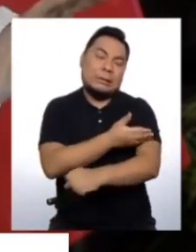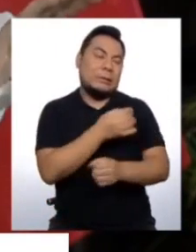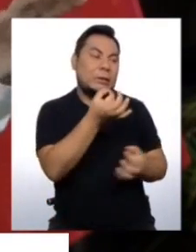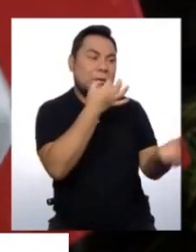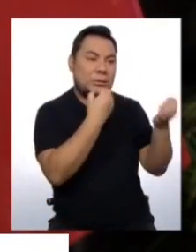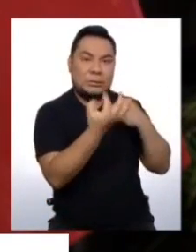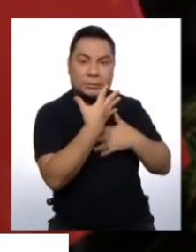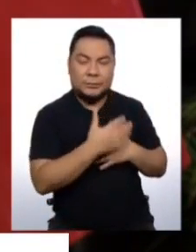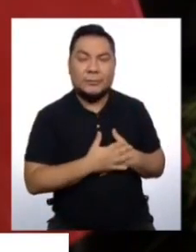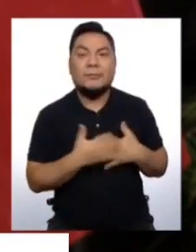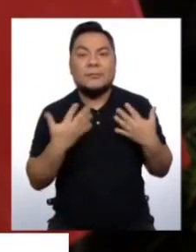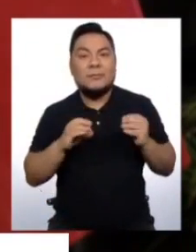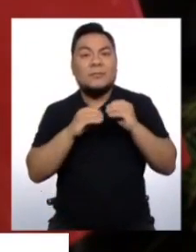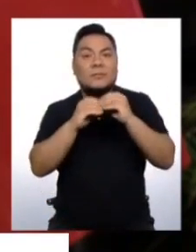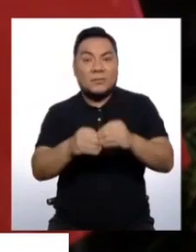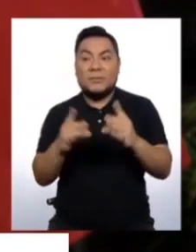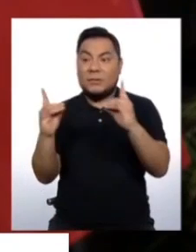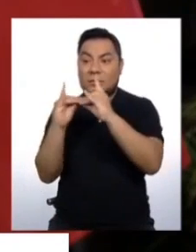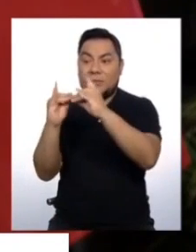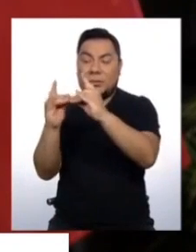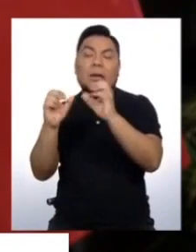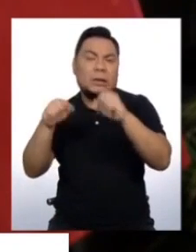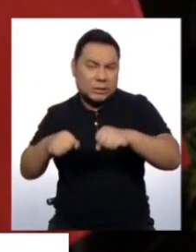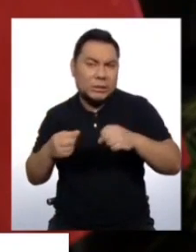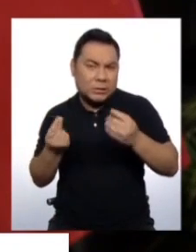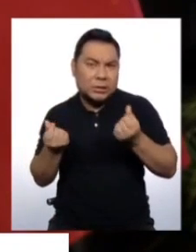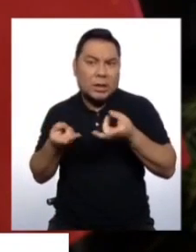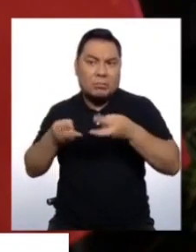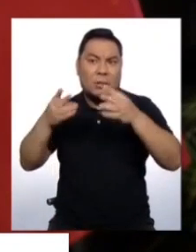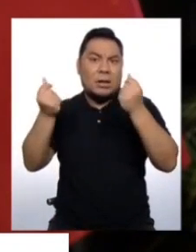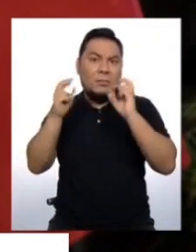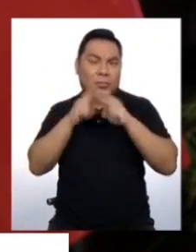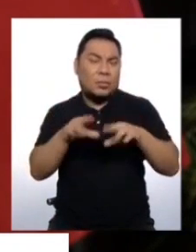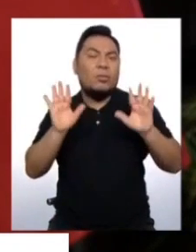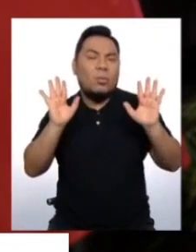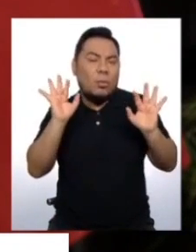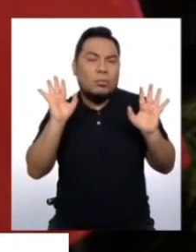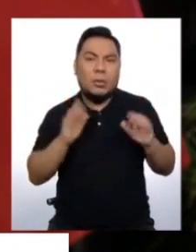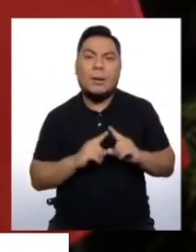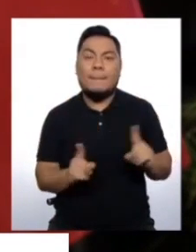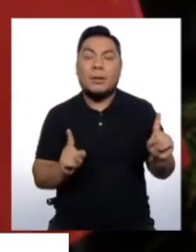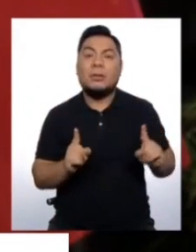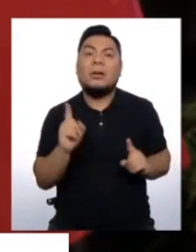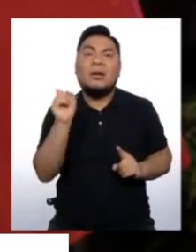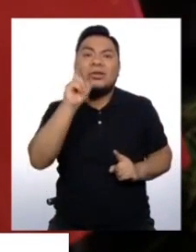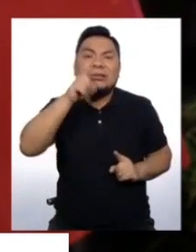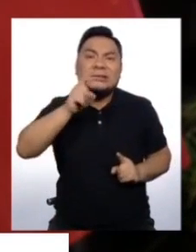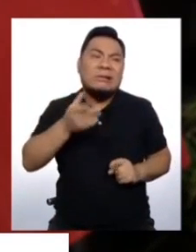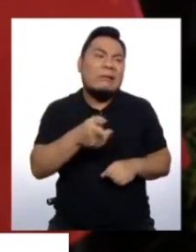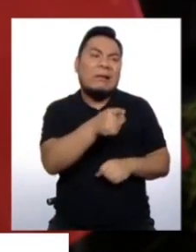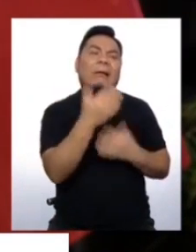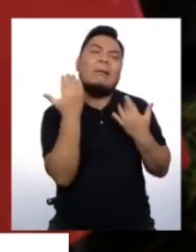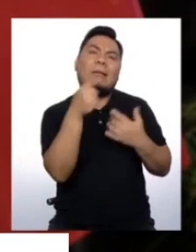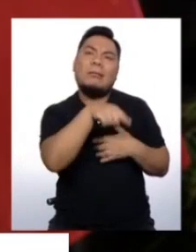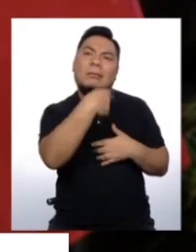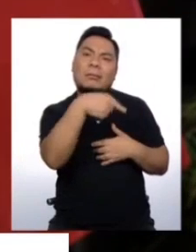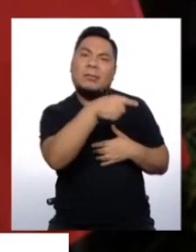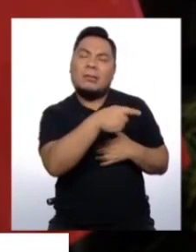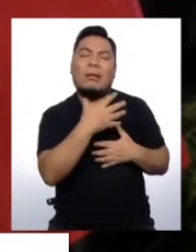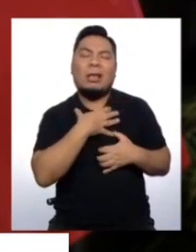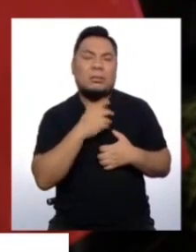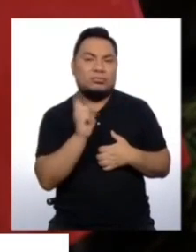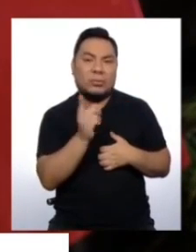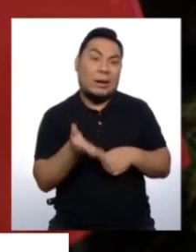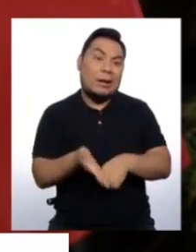Estamos incrementando porque debemos tener una mayor capacidad de respuesta, pero no es necesario en muchos casos esperar que el paciente agrave.